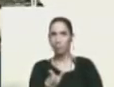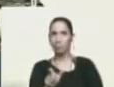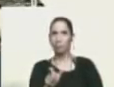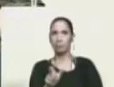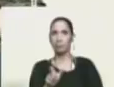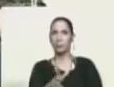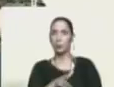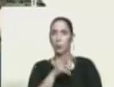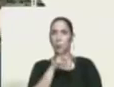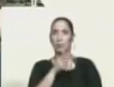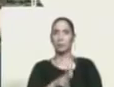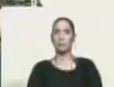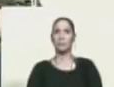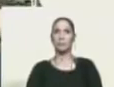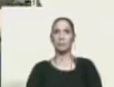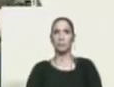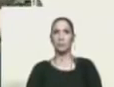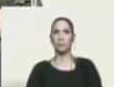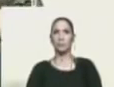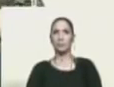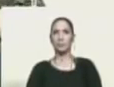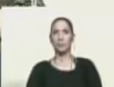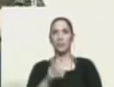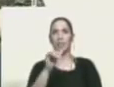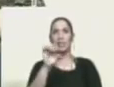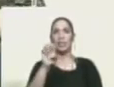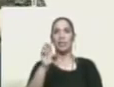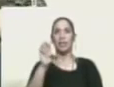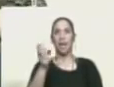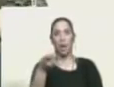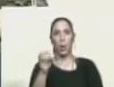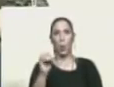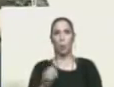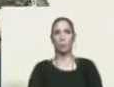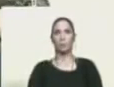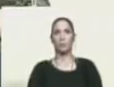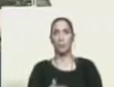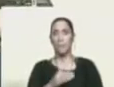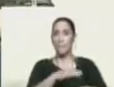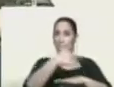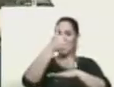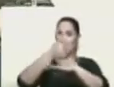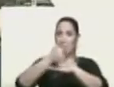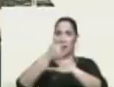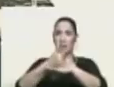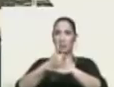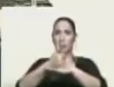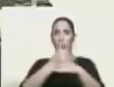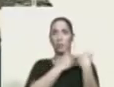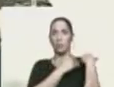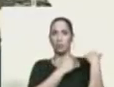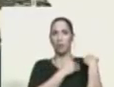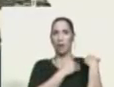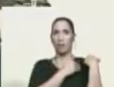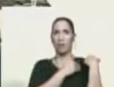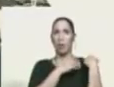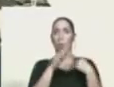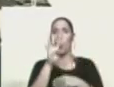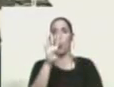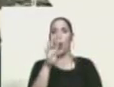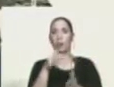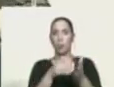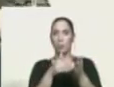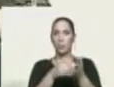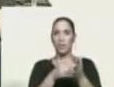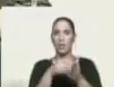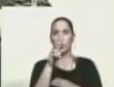lamentable trama, Diego Salazar Carreño, máximo responsable del blanqueo de 4.200 millones de